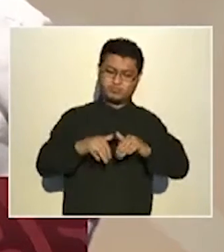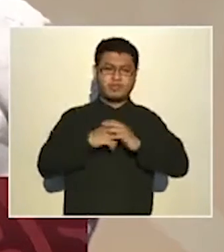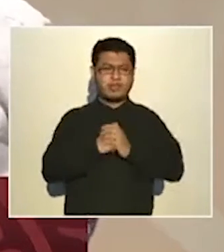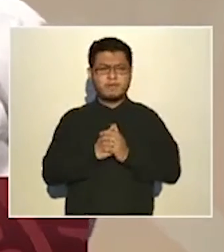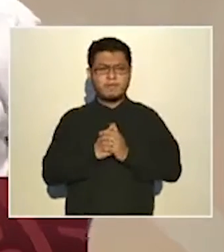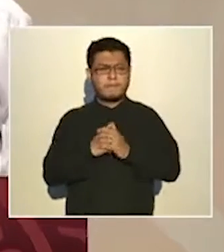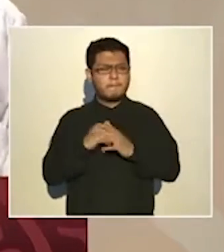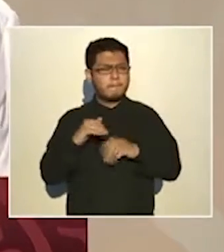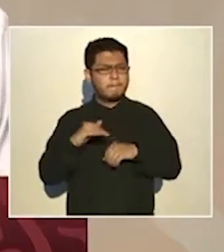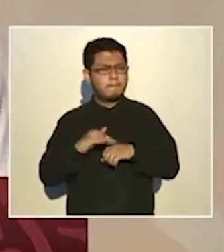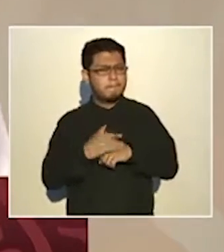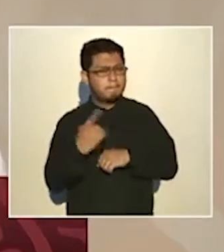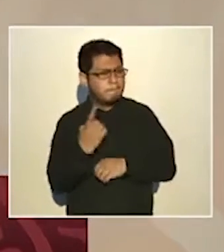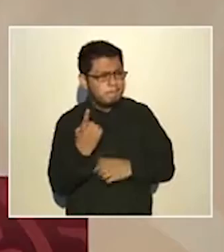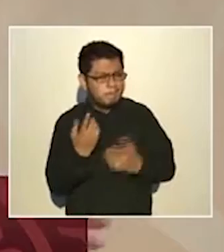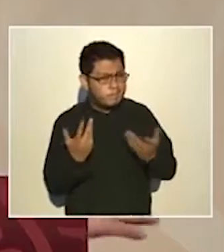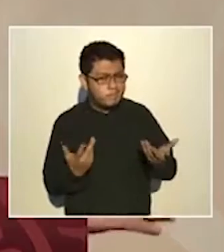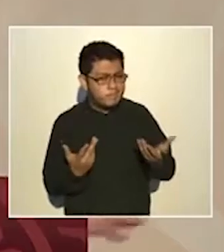tenemos